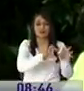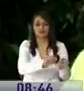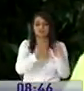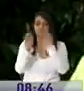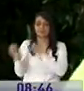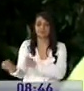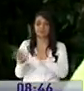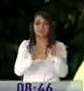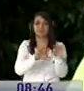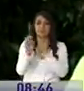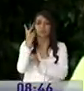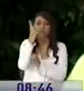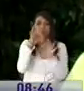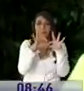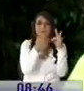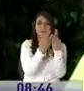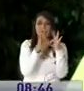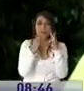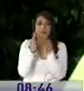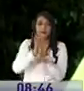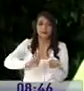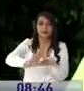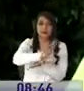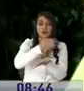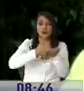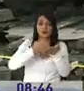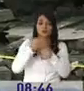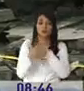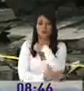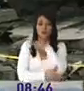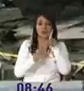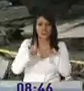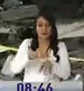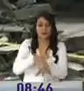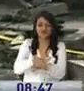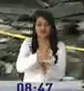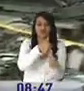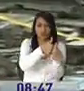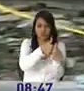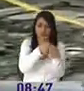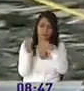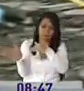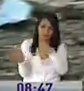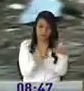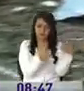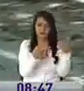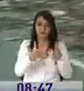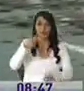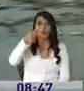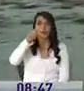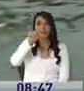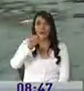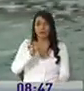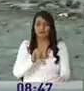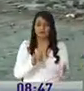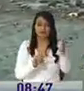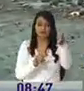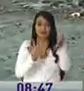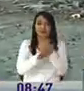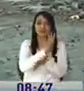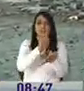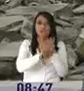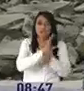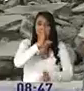borde del Río en el barrio de la lucha de los pobres Por otra parte en el sector de huamaní el muro de la escuela Ricardo